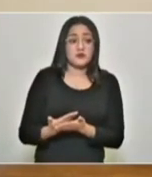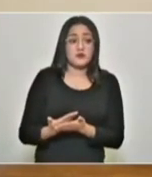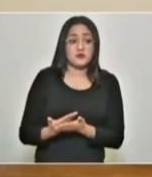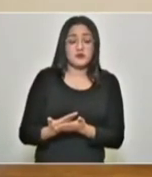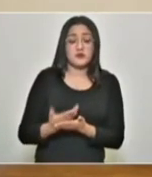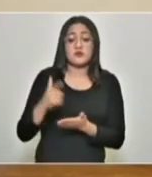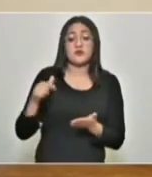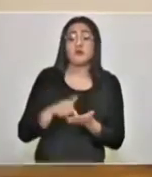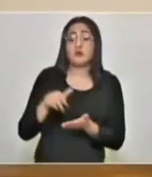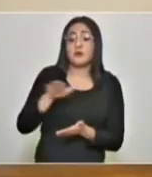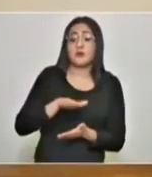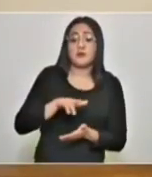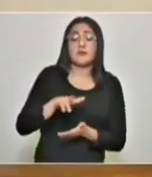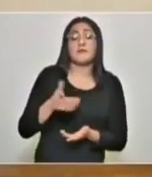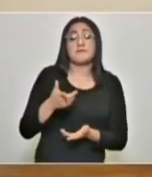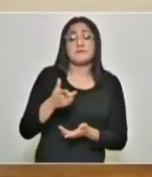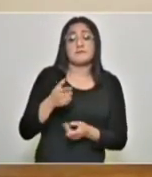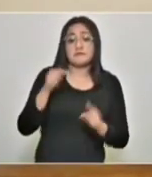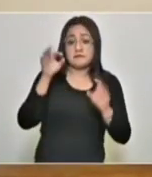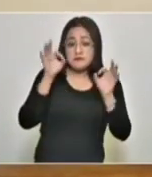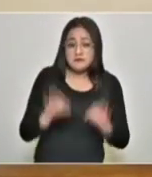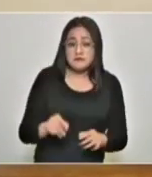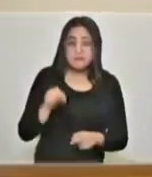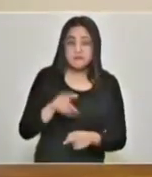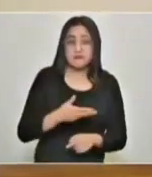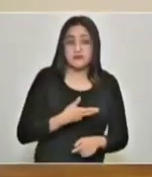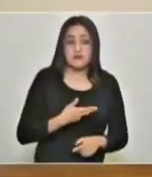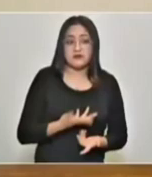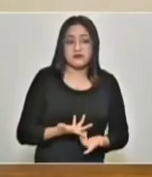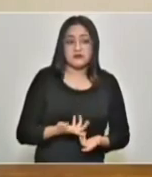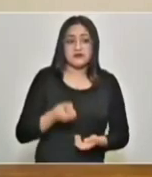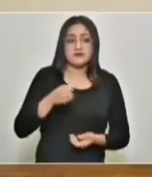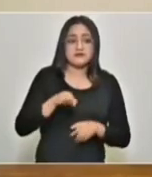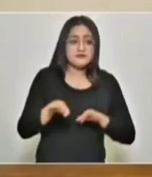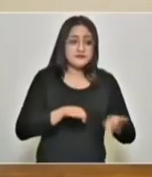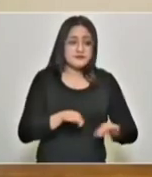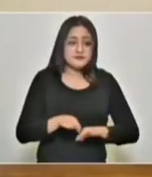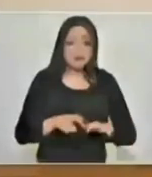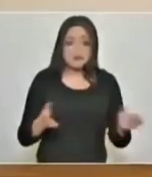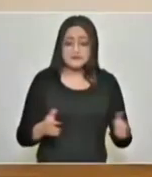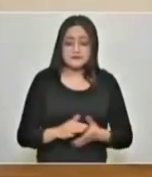áreas de gobierno específicas. Así trabajan.